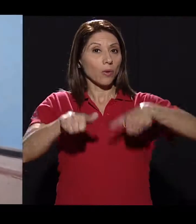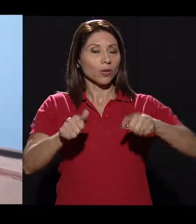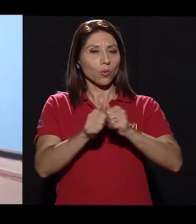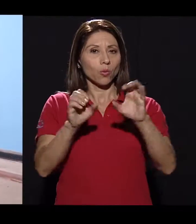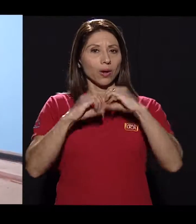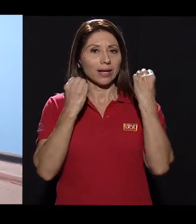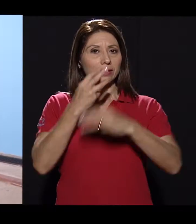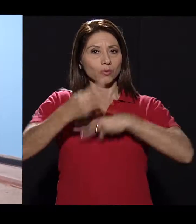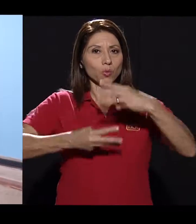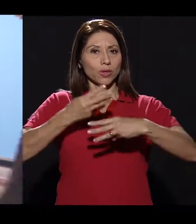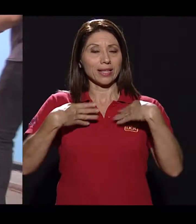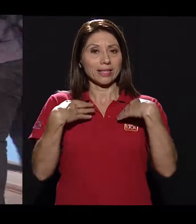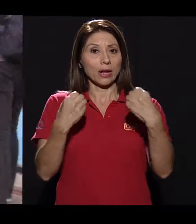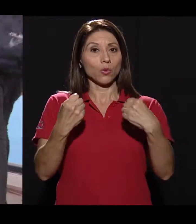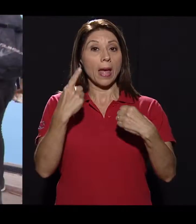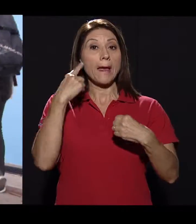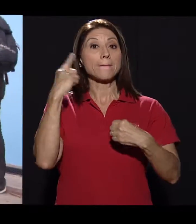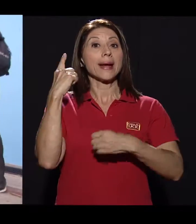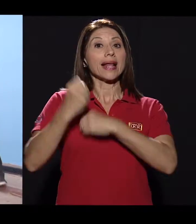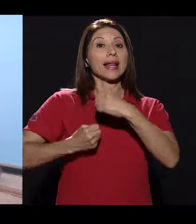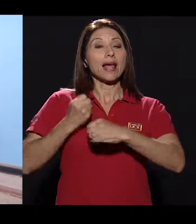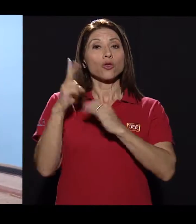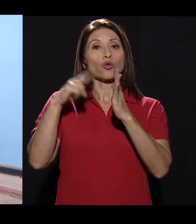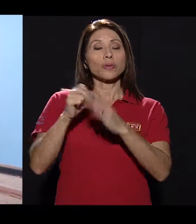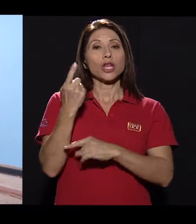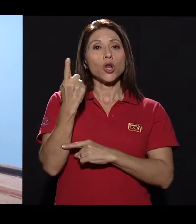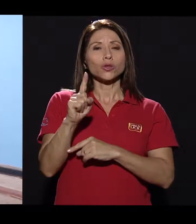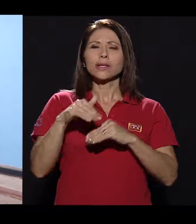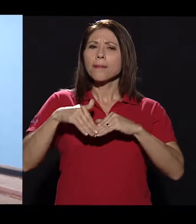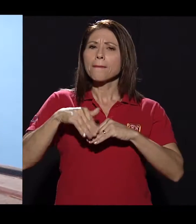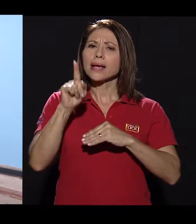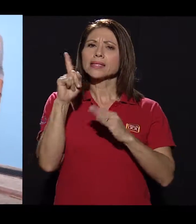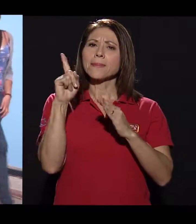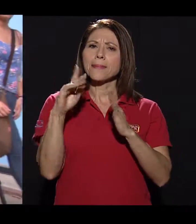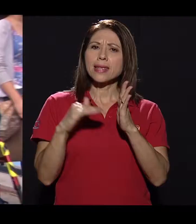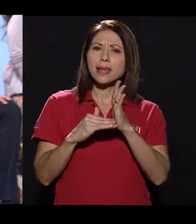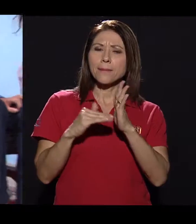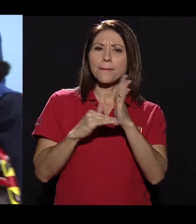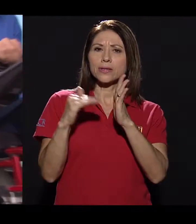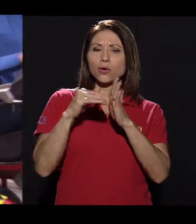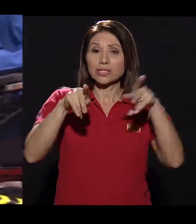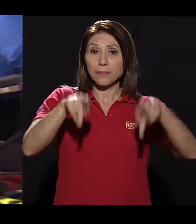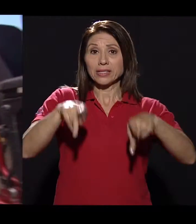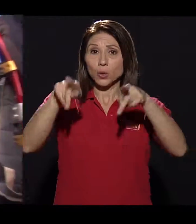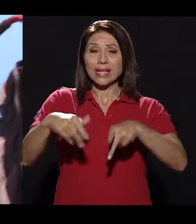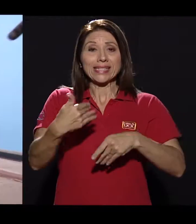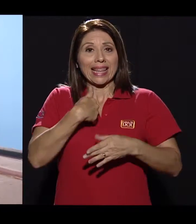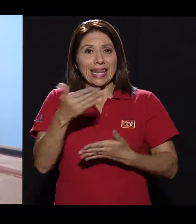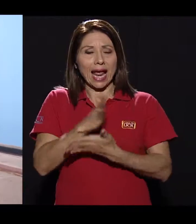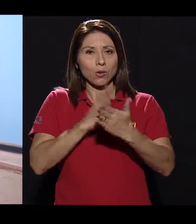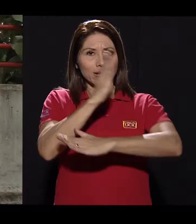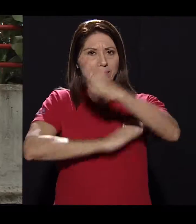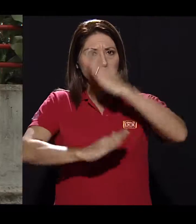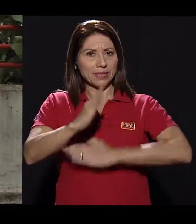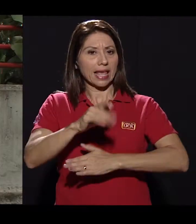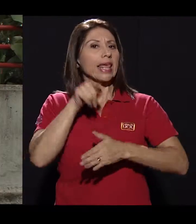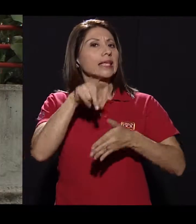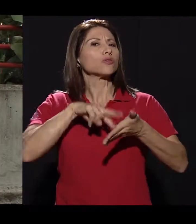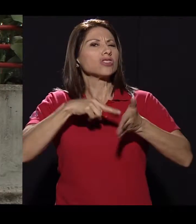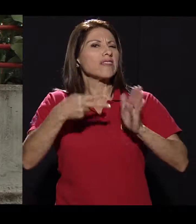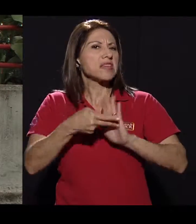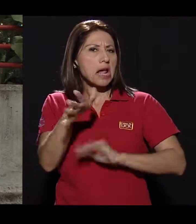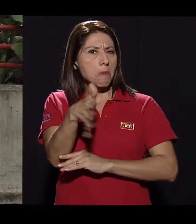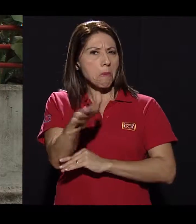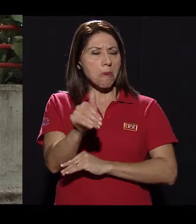Según la Organización Mundial de la Salud, para el año 2011, más de 1.000 millones de personas vivían con alguna discapacidad.